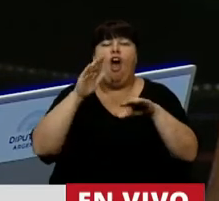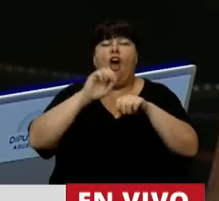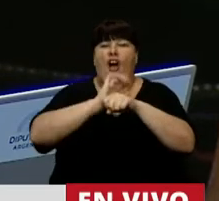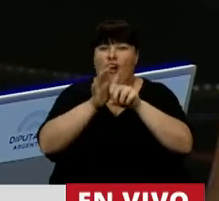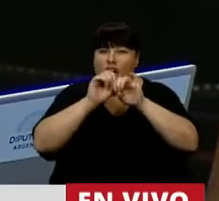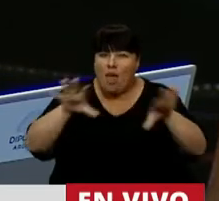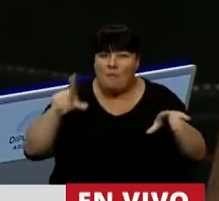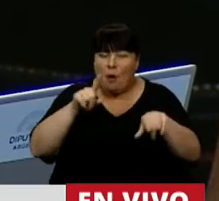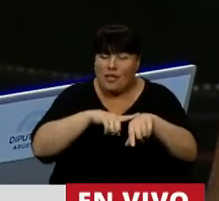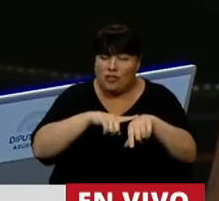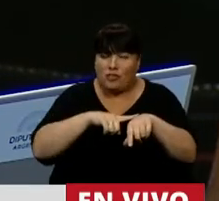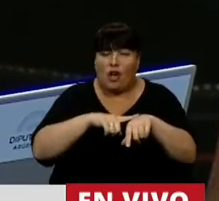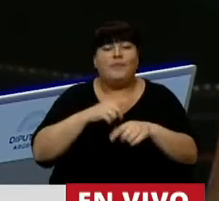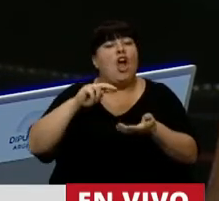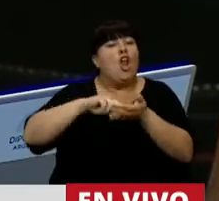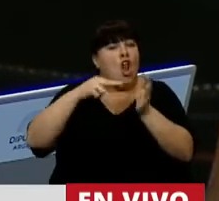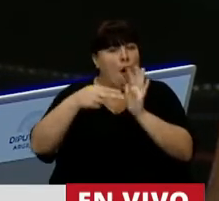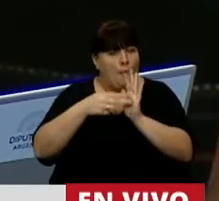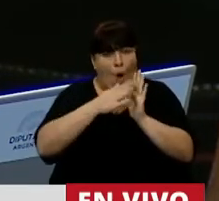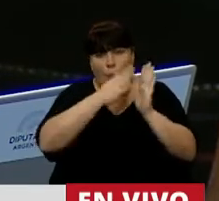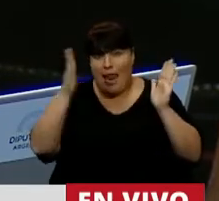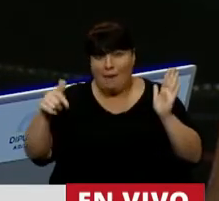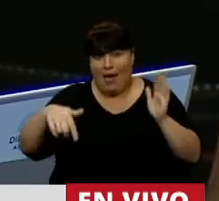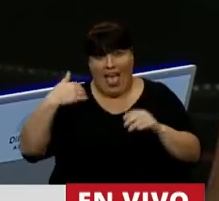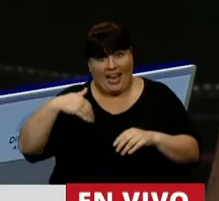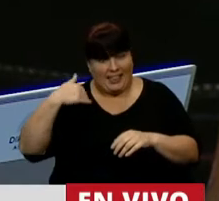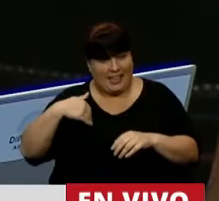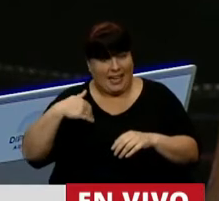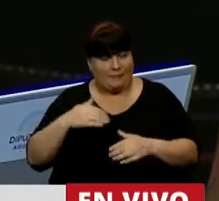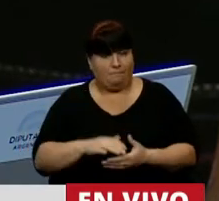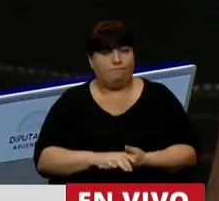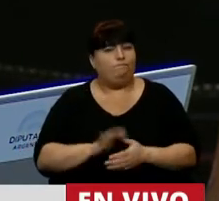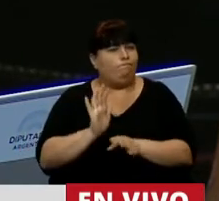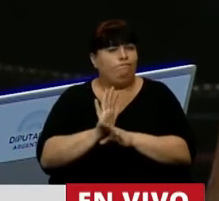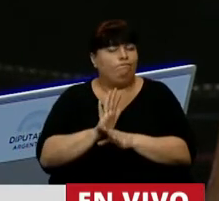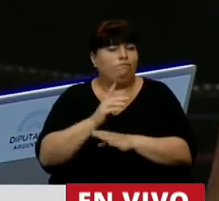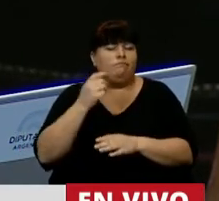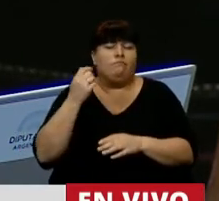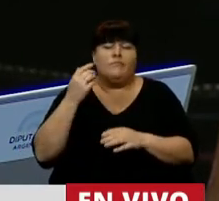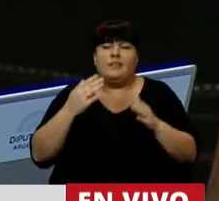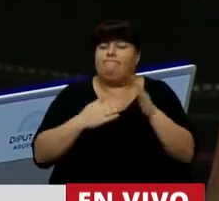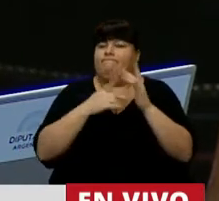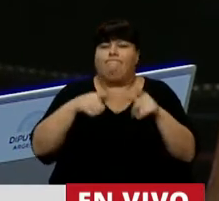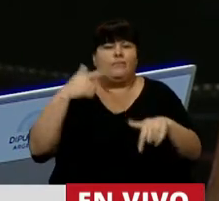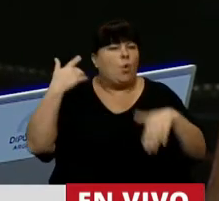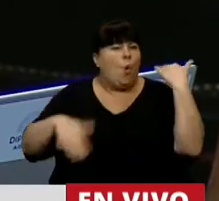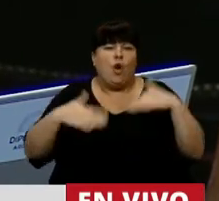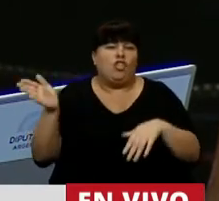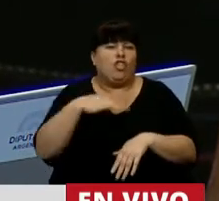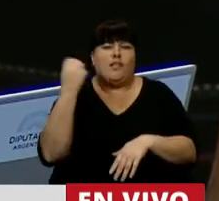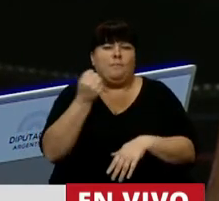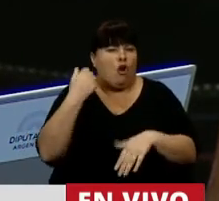pandemia, es que los problemas que atravesamos en la Argentina son estructurales y son